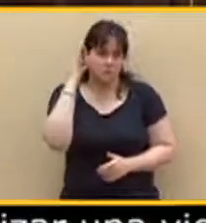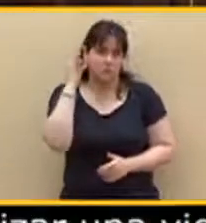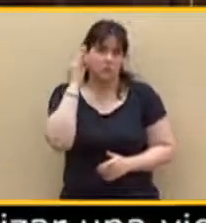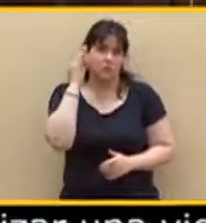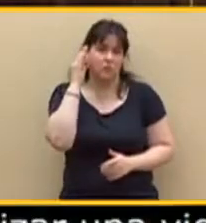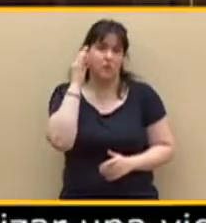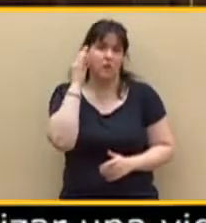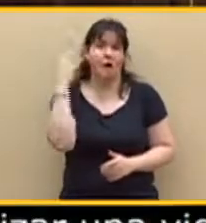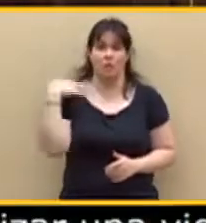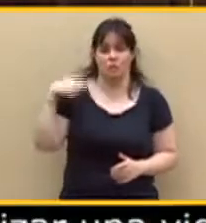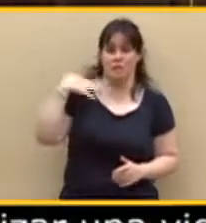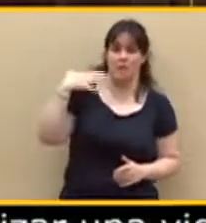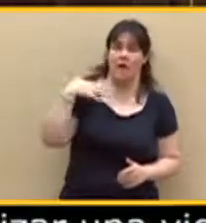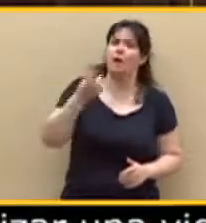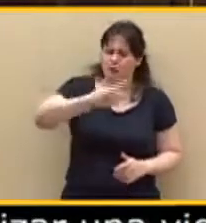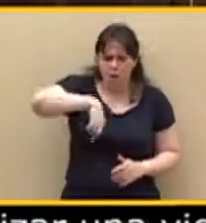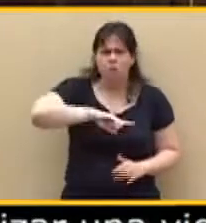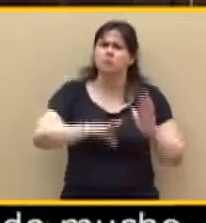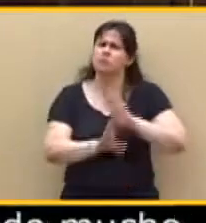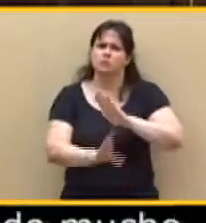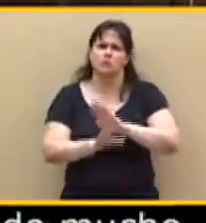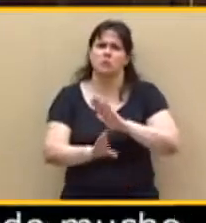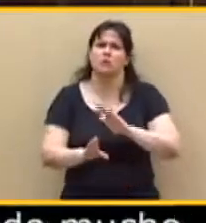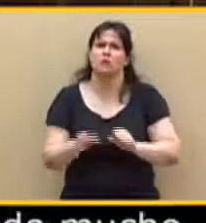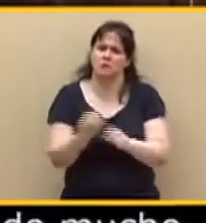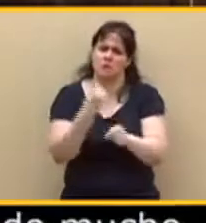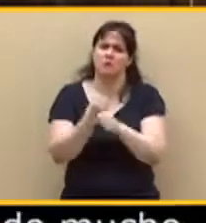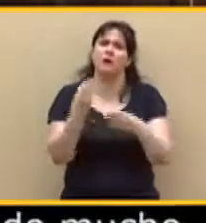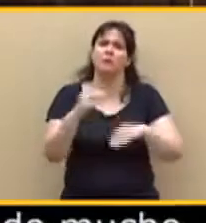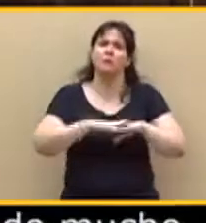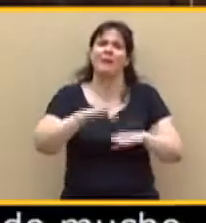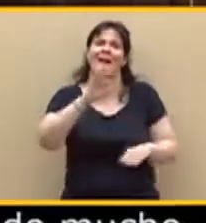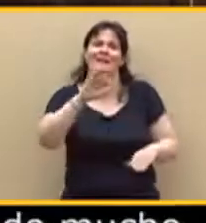Cospedal, hemos trabajado mucho para saquear este país adelante, decía.